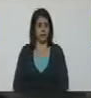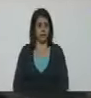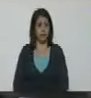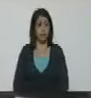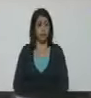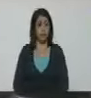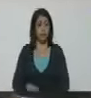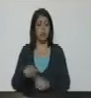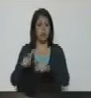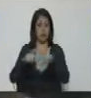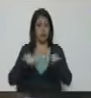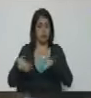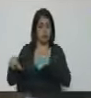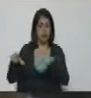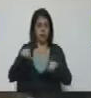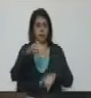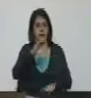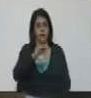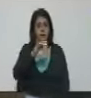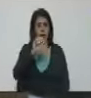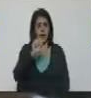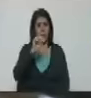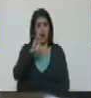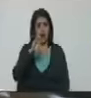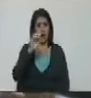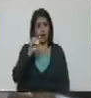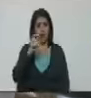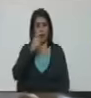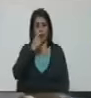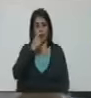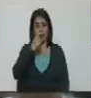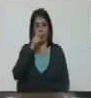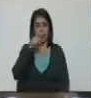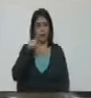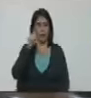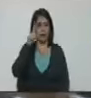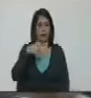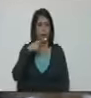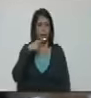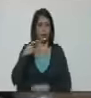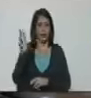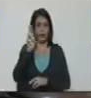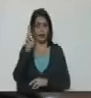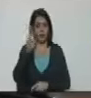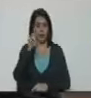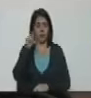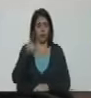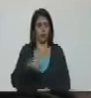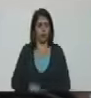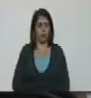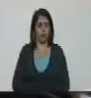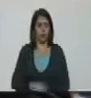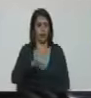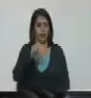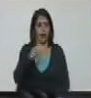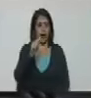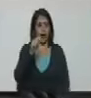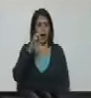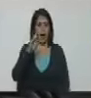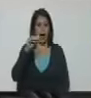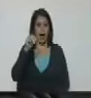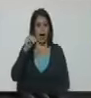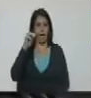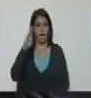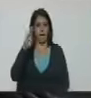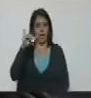el archipiélago de Cabo Verde, con la República de Cabo Verde y con la República de Gambia.